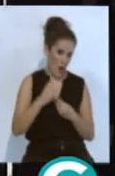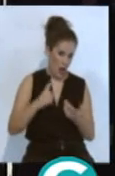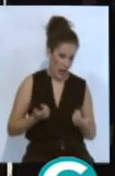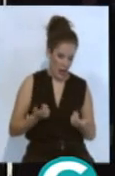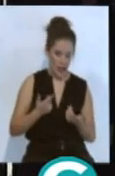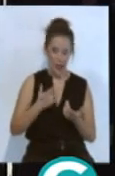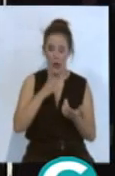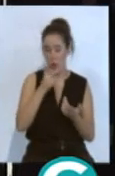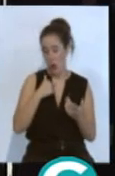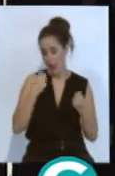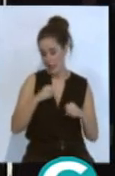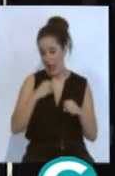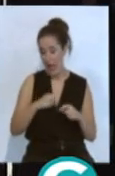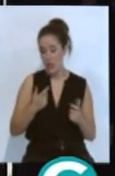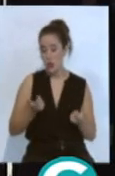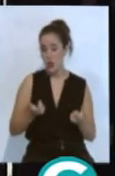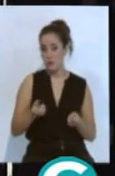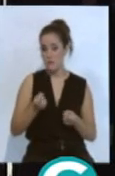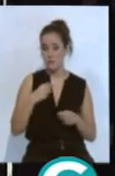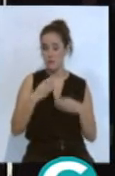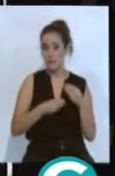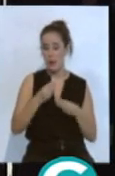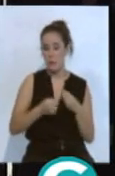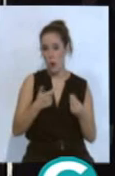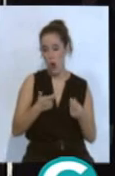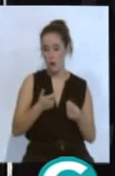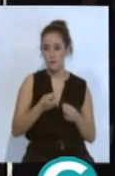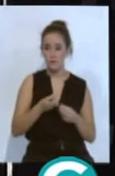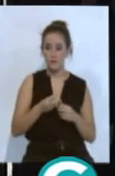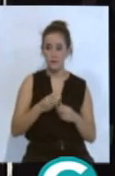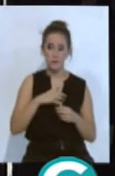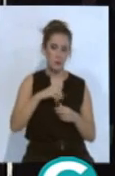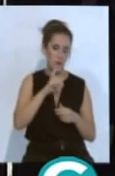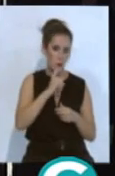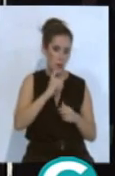Uh-huh. Está en el ensayo y aunque se nos haga yo creo que va a